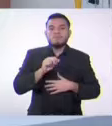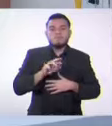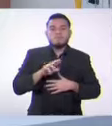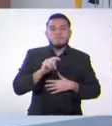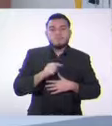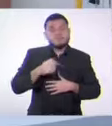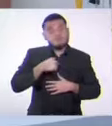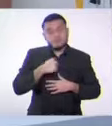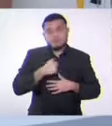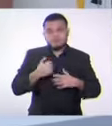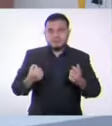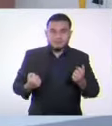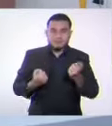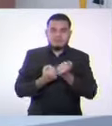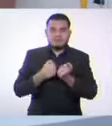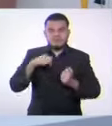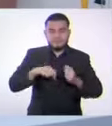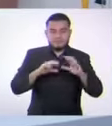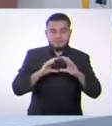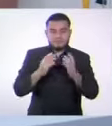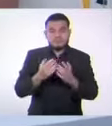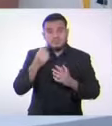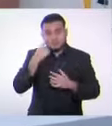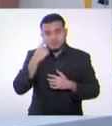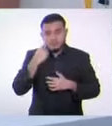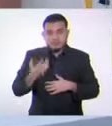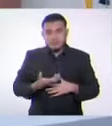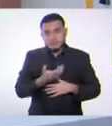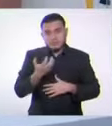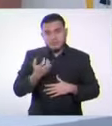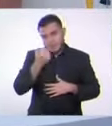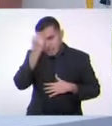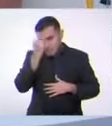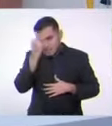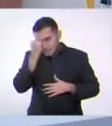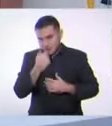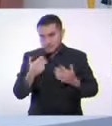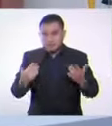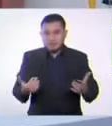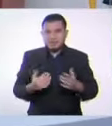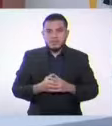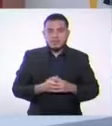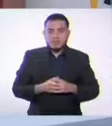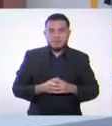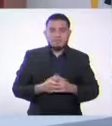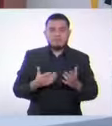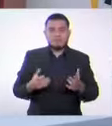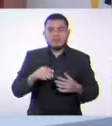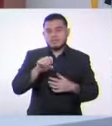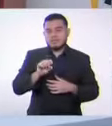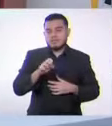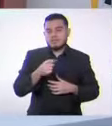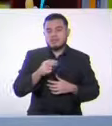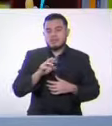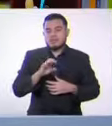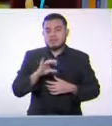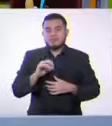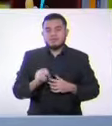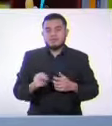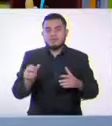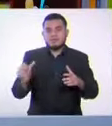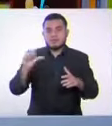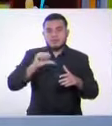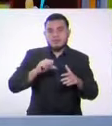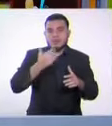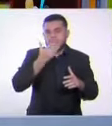a acompañar en esta clase donde van a aprender acerca de los estados de agregación del agua